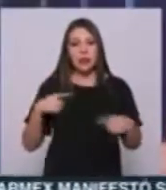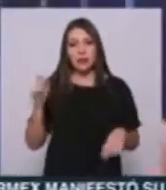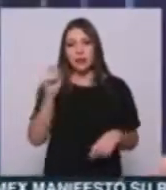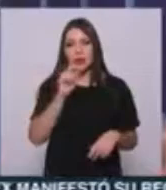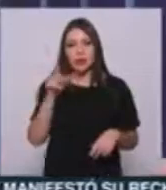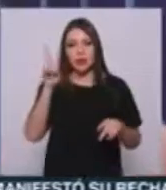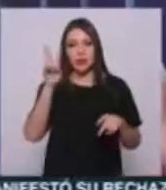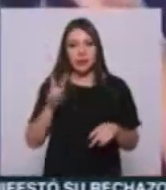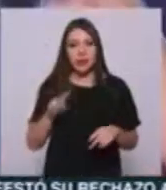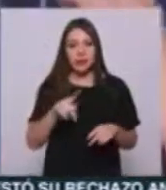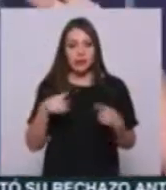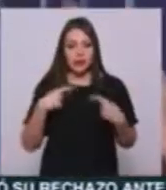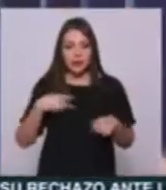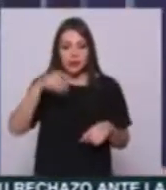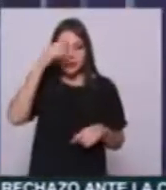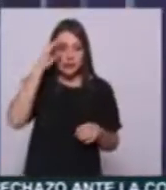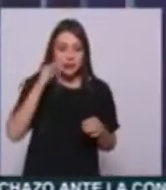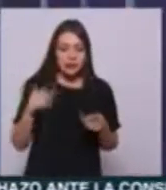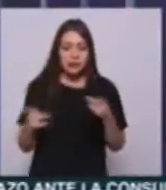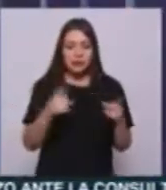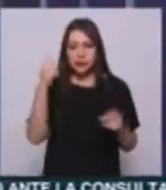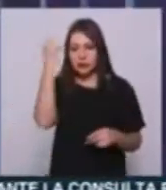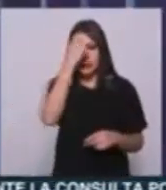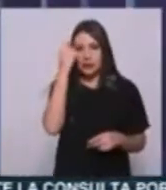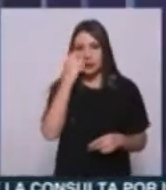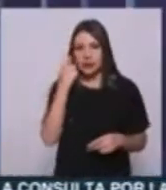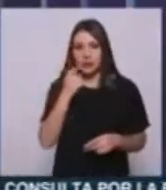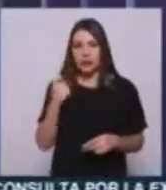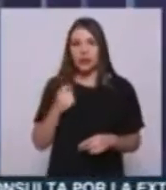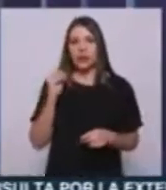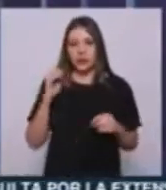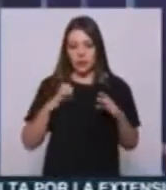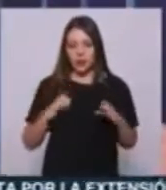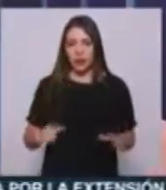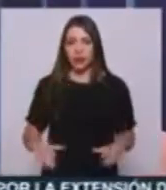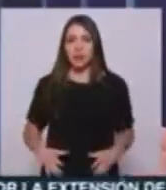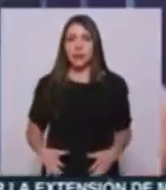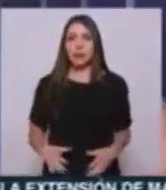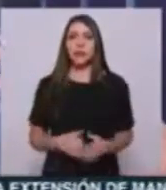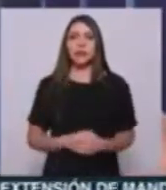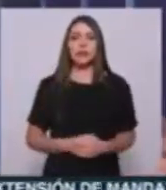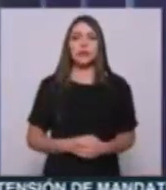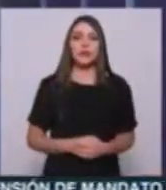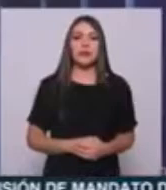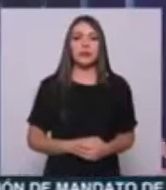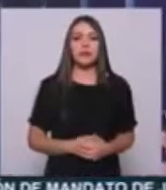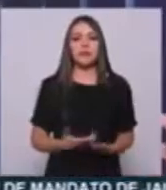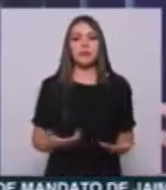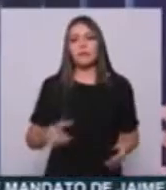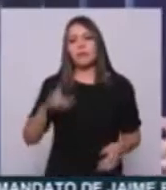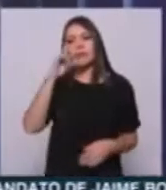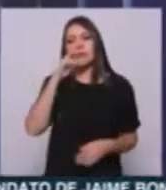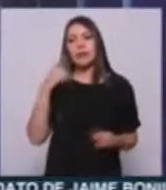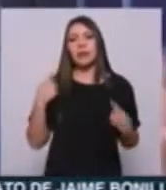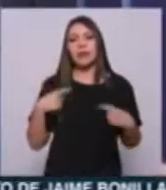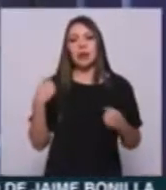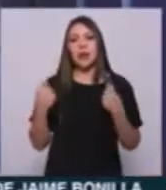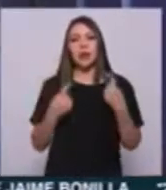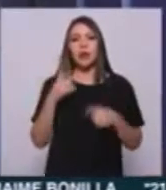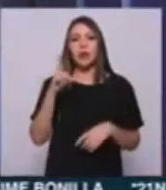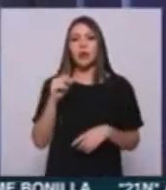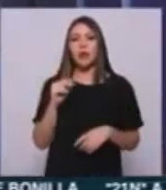artistas realmente dedicados a este maravilloso arte del face paint, del body paint, porque lamentablemente mucha gente utiliza